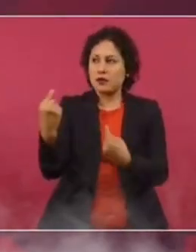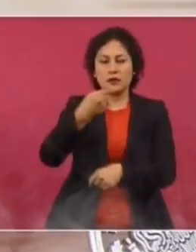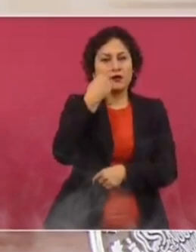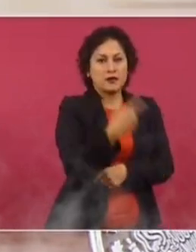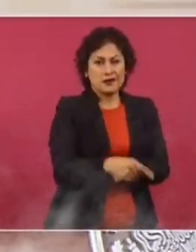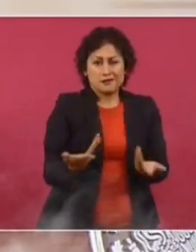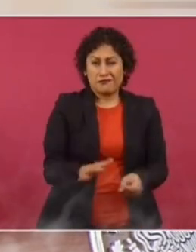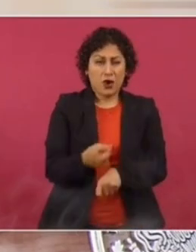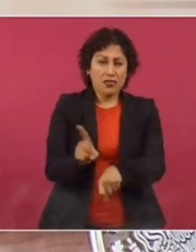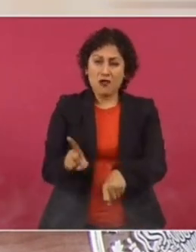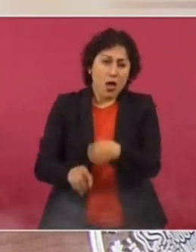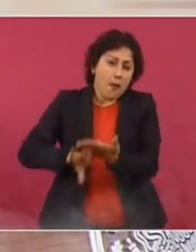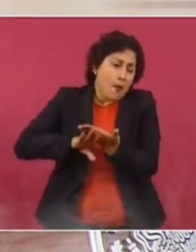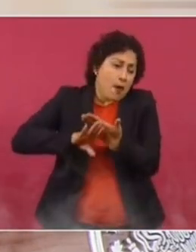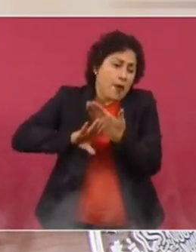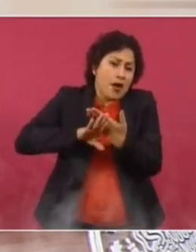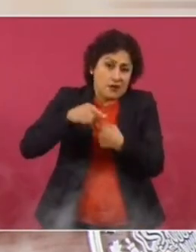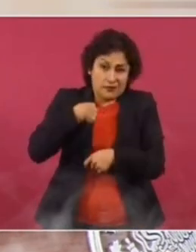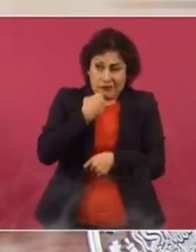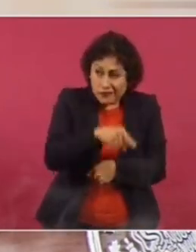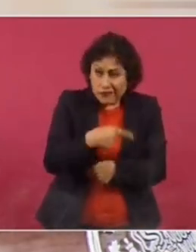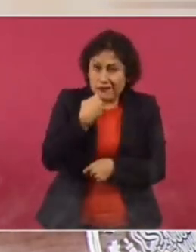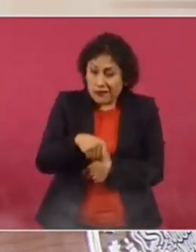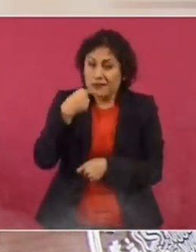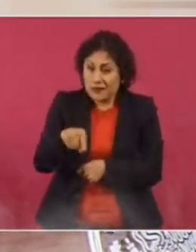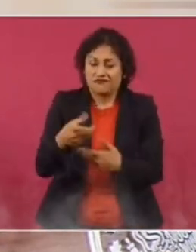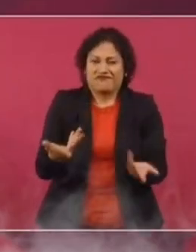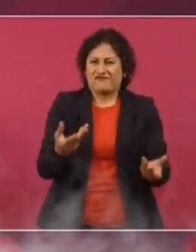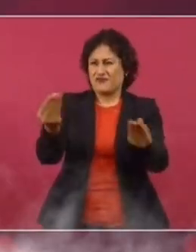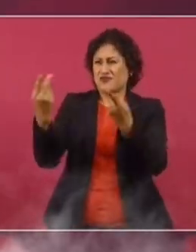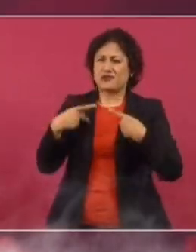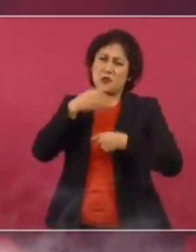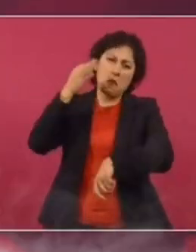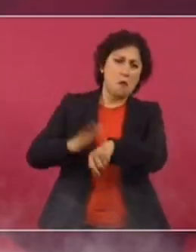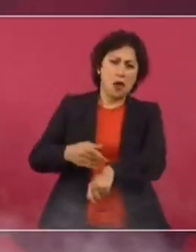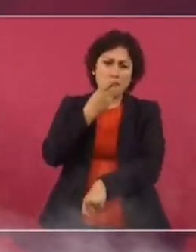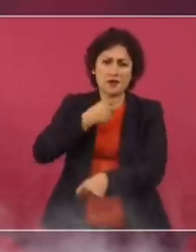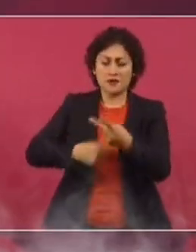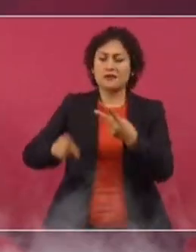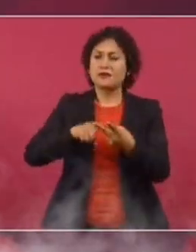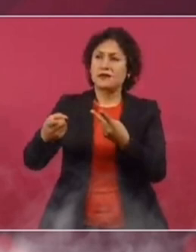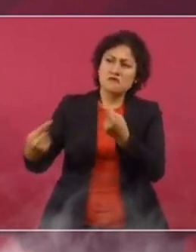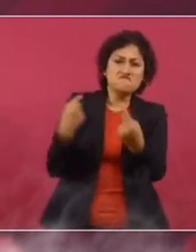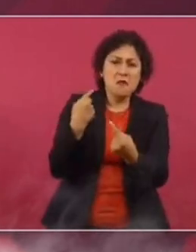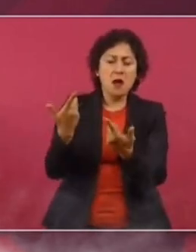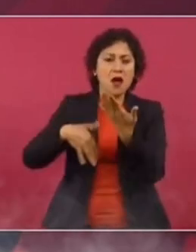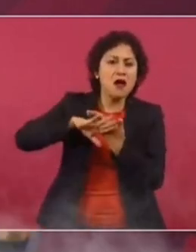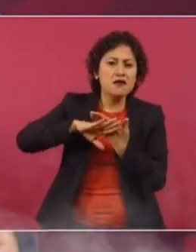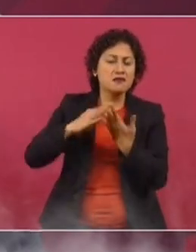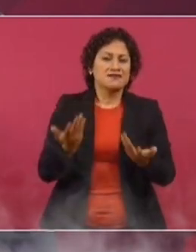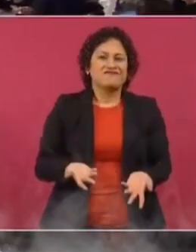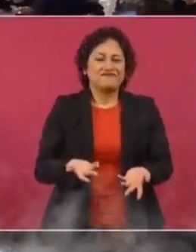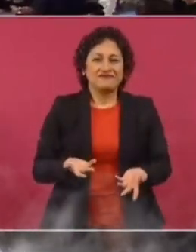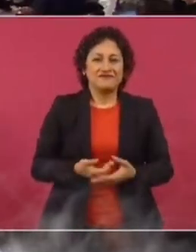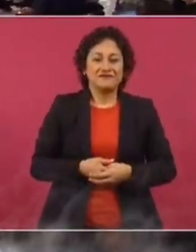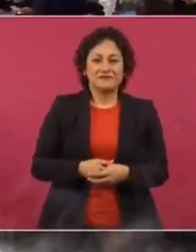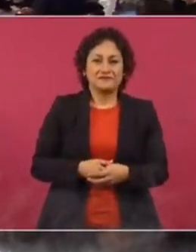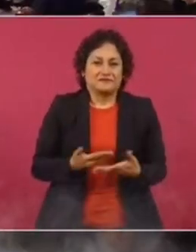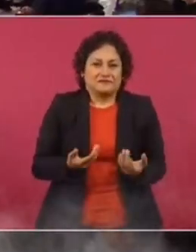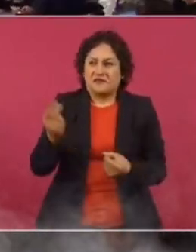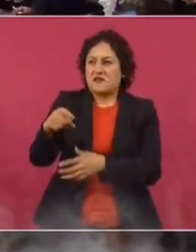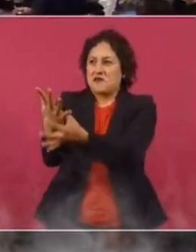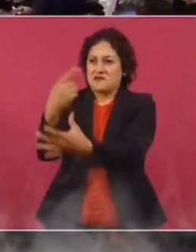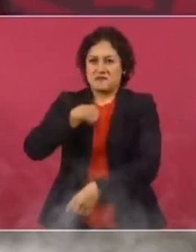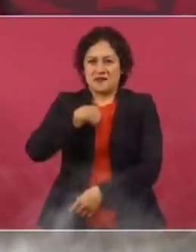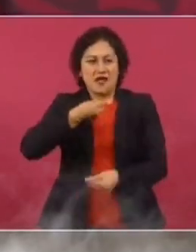diario, ¿no?, que tendría yo que los que me amenazan, que me insultan, ¿no?, en los que me